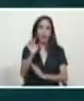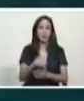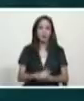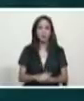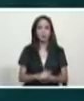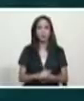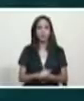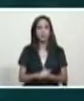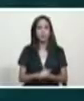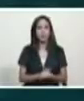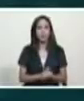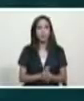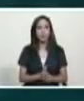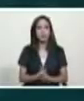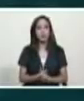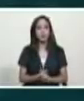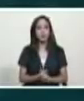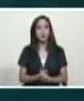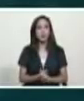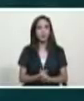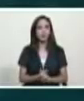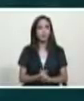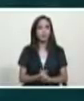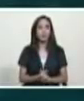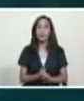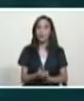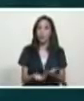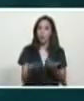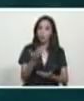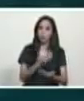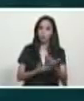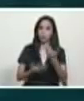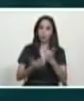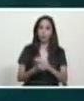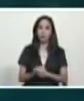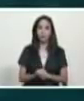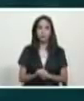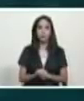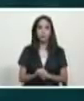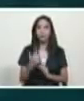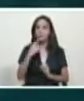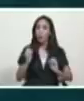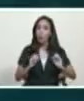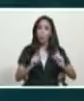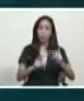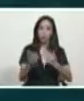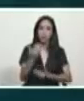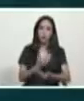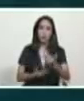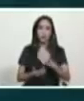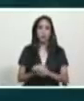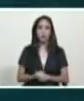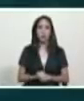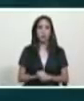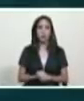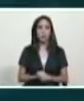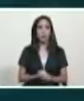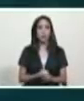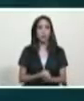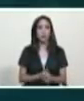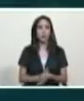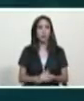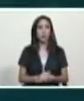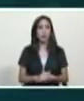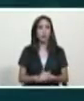patria venezolana. Así que es otra de las ventanas de oportunidad que la Marca